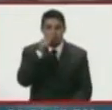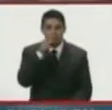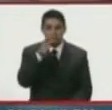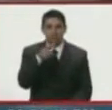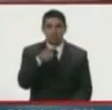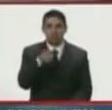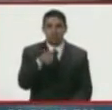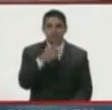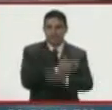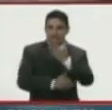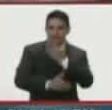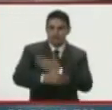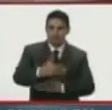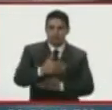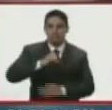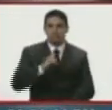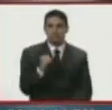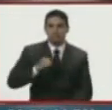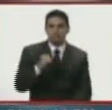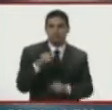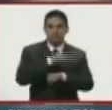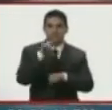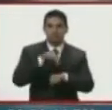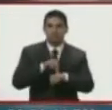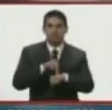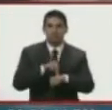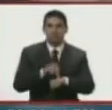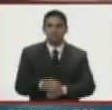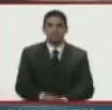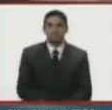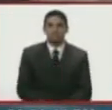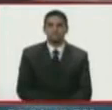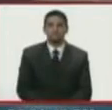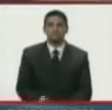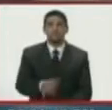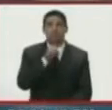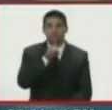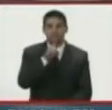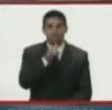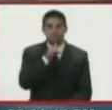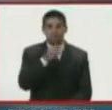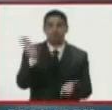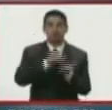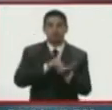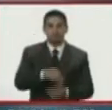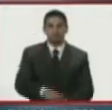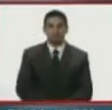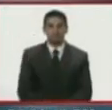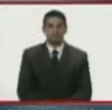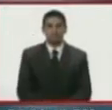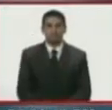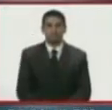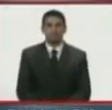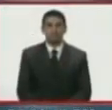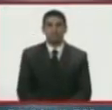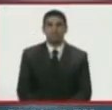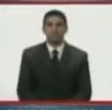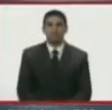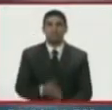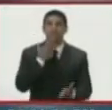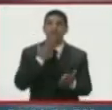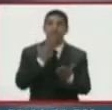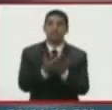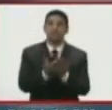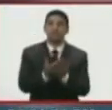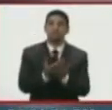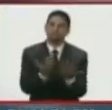Policía Nacional Bolivariana, Jorge Colina. Esta es la información que manejamos y con esta retornamos al estudio. Adelante. Gracias, Hugo. Nuestro